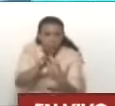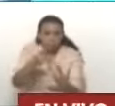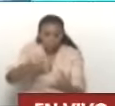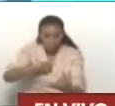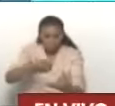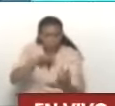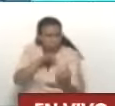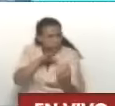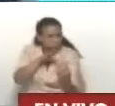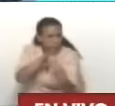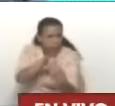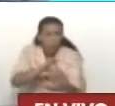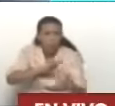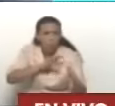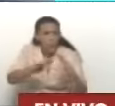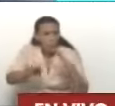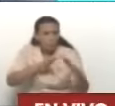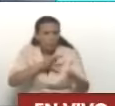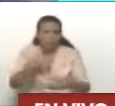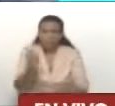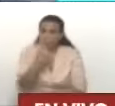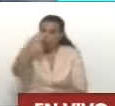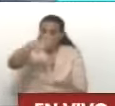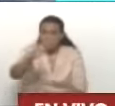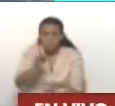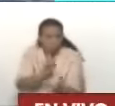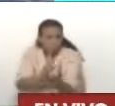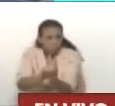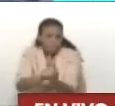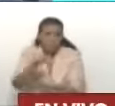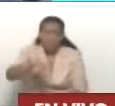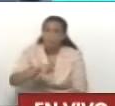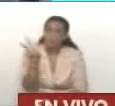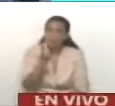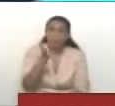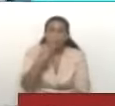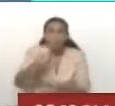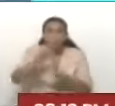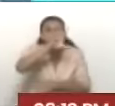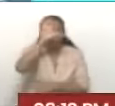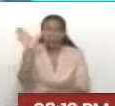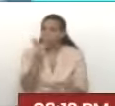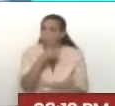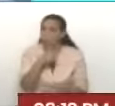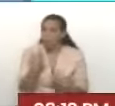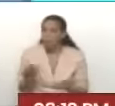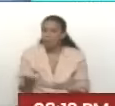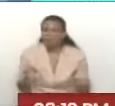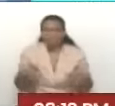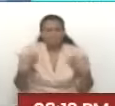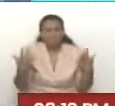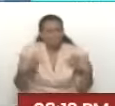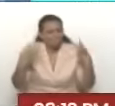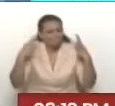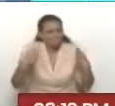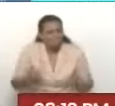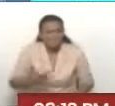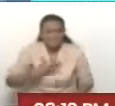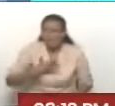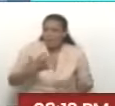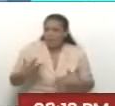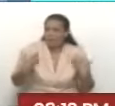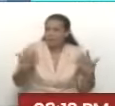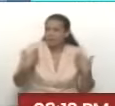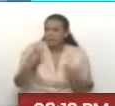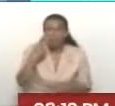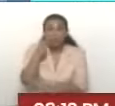conmigo y ustedes, solo aquí. En Venezuela. Me da una gran alegría porque nosotros